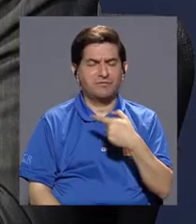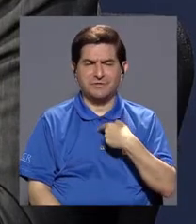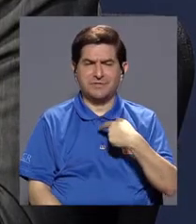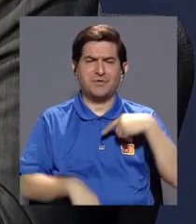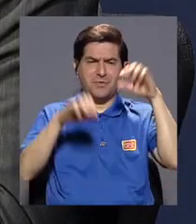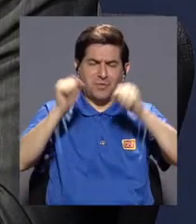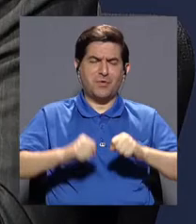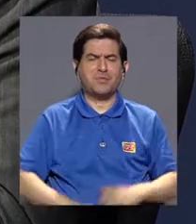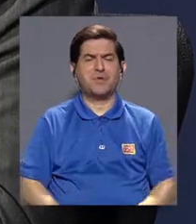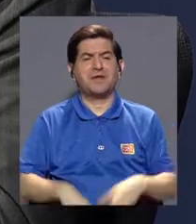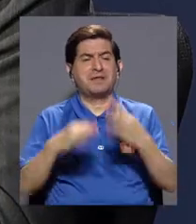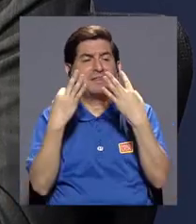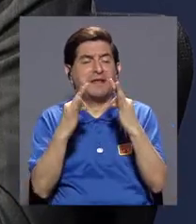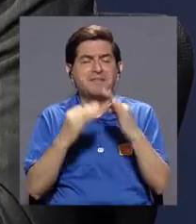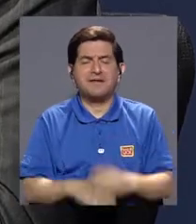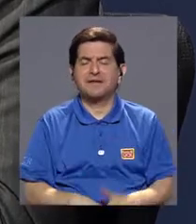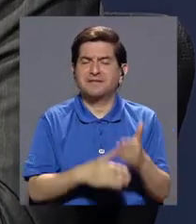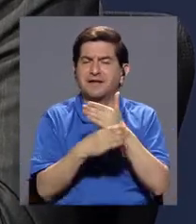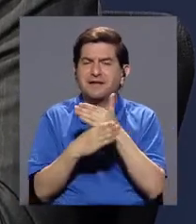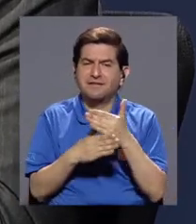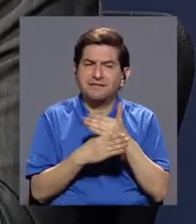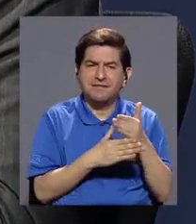sentarse a una mesa